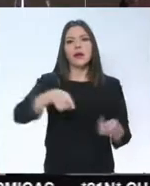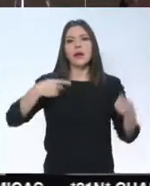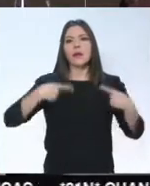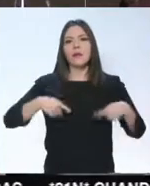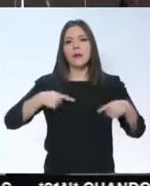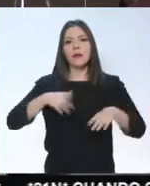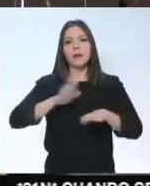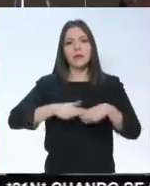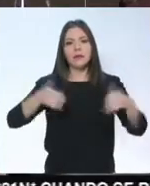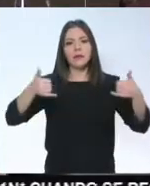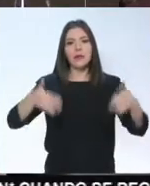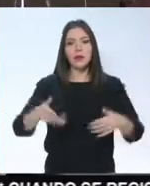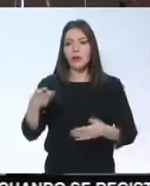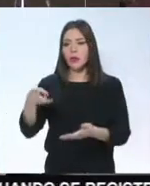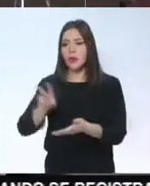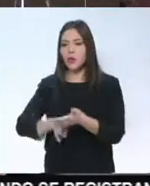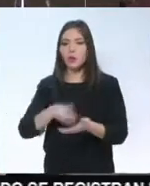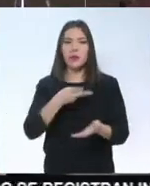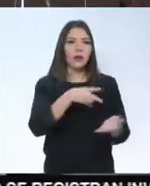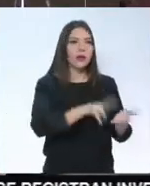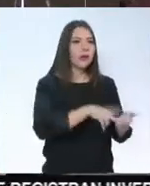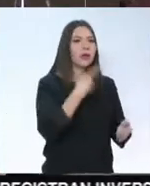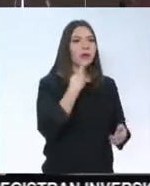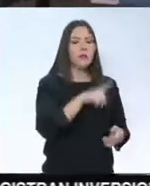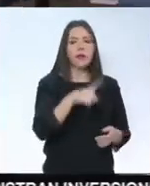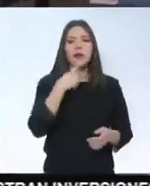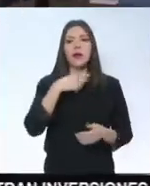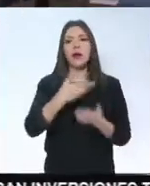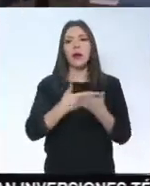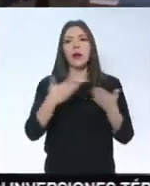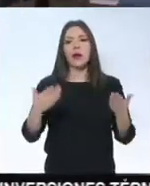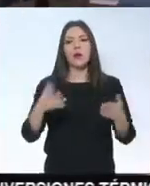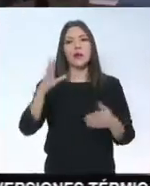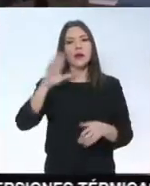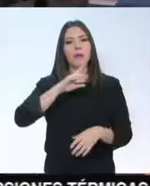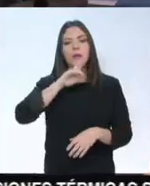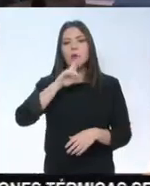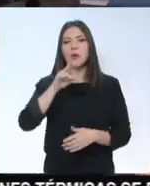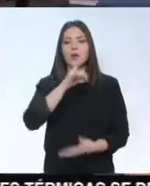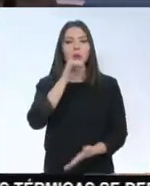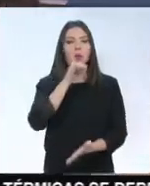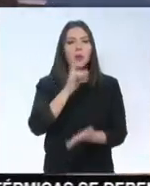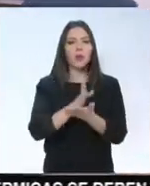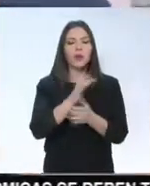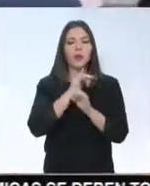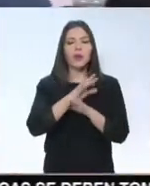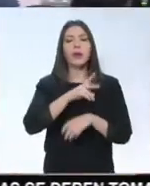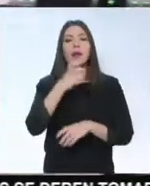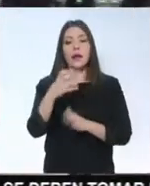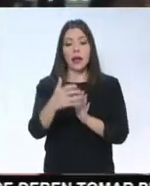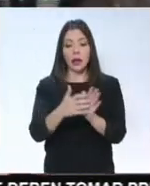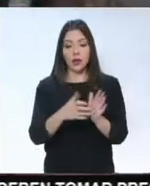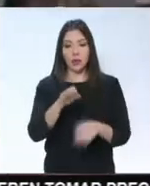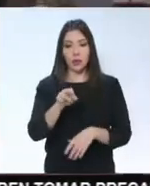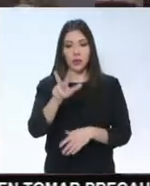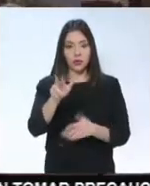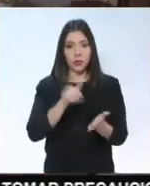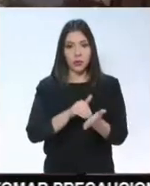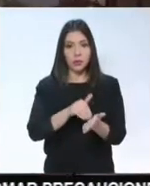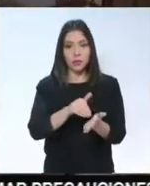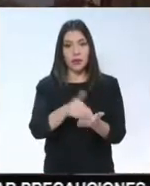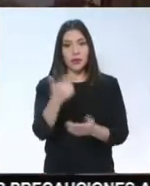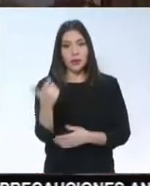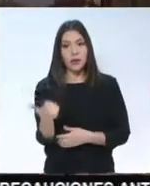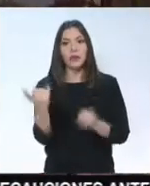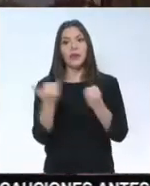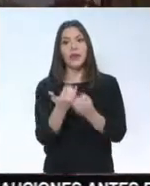dobles reportes. Esto hace ineficiente la atención y estamos intentando no solo el ahorro de los 48 millones, sino también un